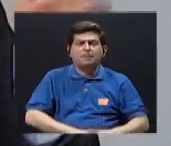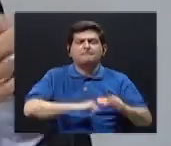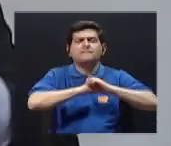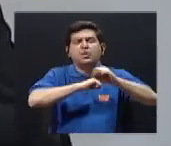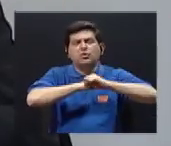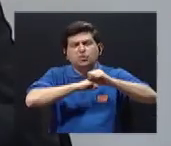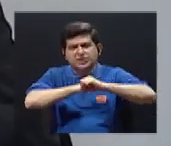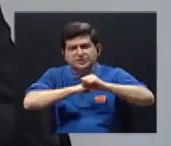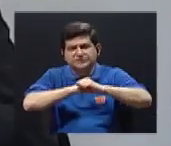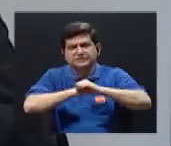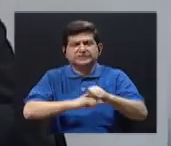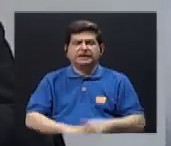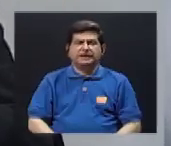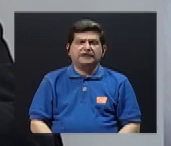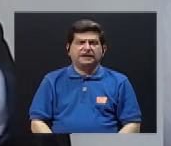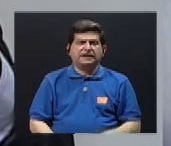comerciales